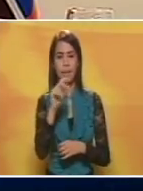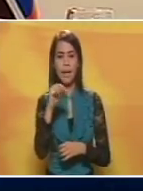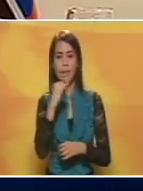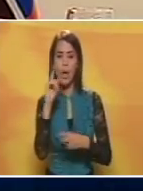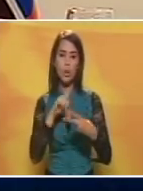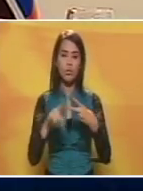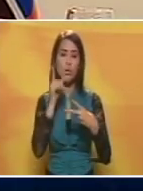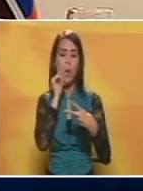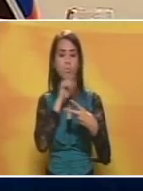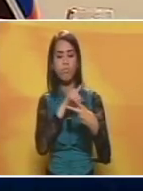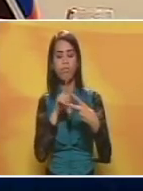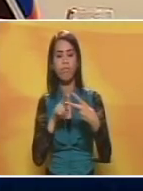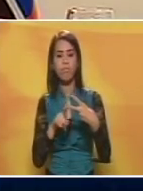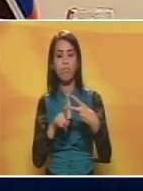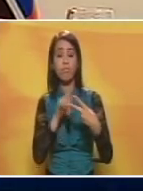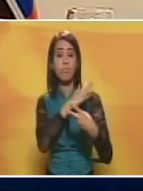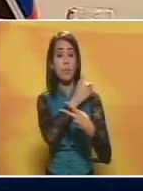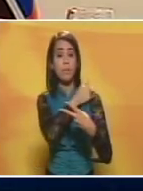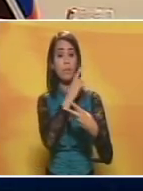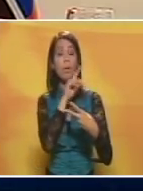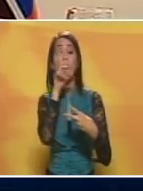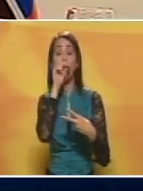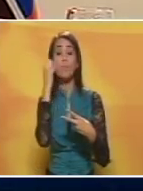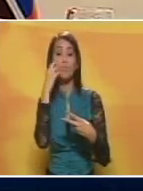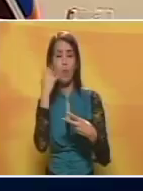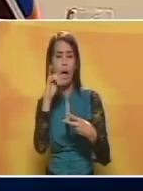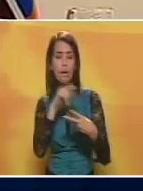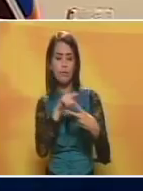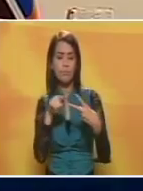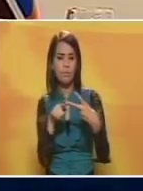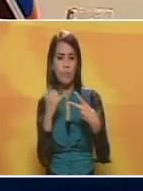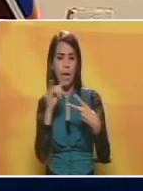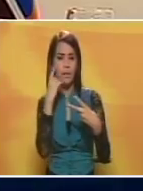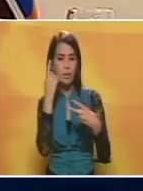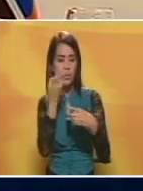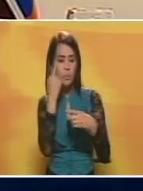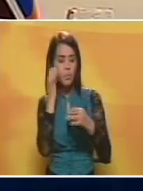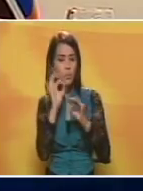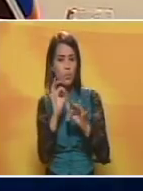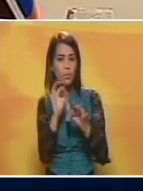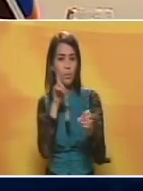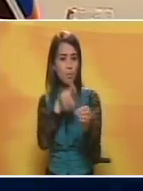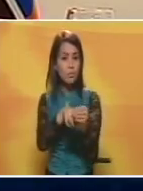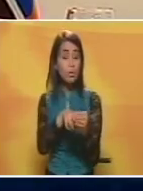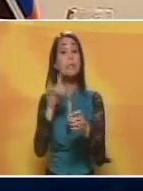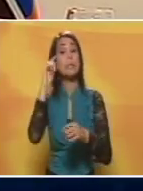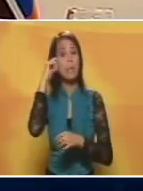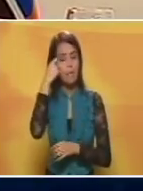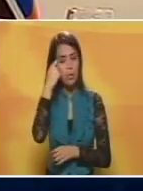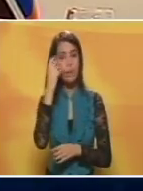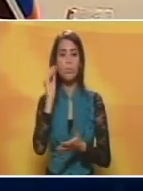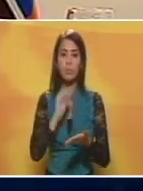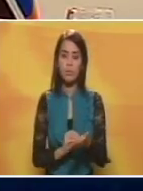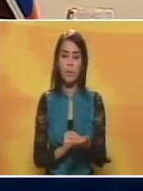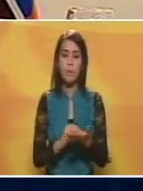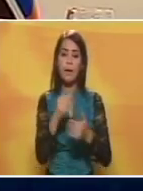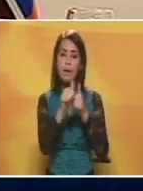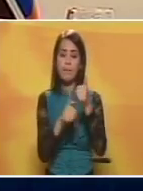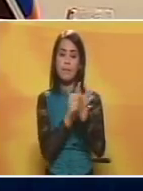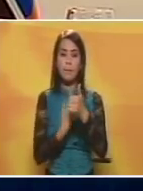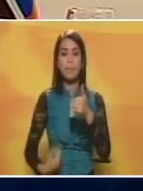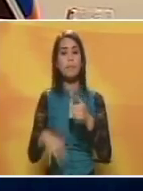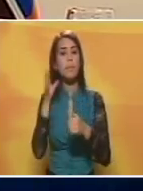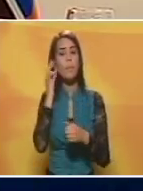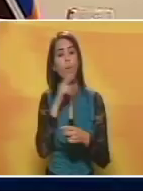Luis Emilio Rondón también tiene cuenta en Twitter y recordamos una vez más que la vicepresidenta Sandra Ulitas,